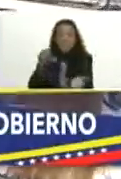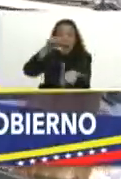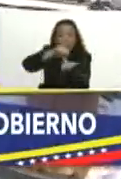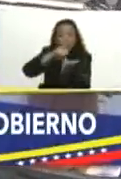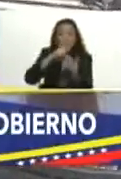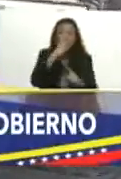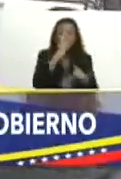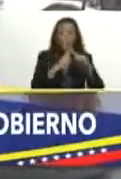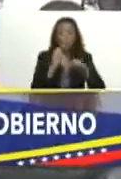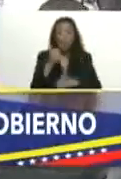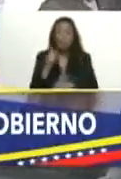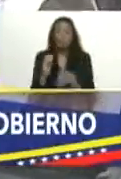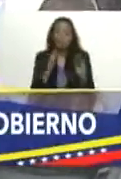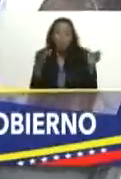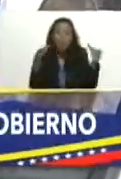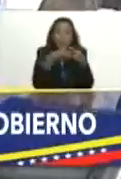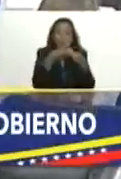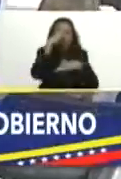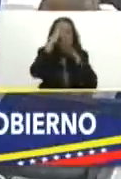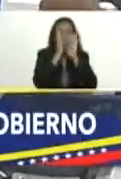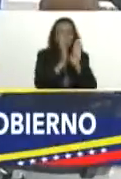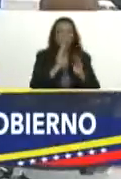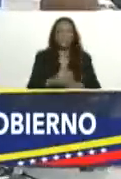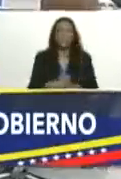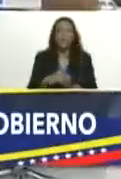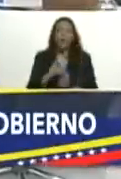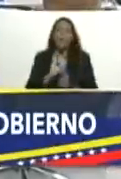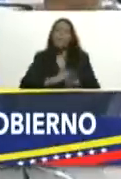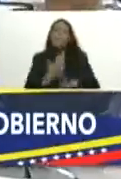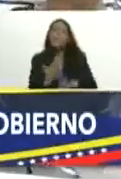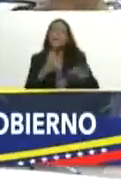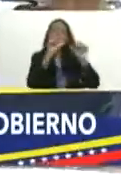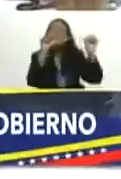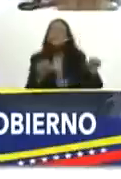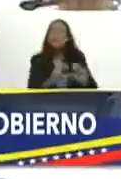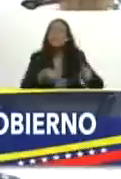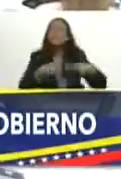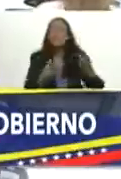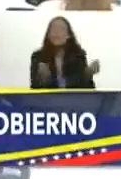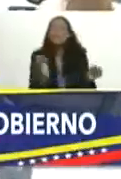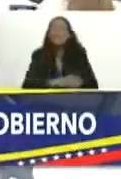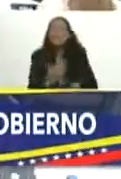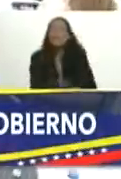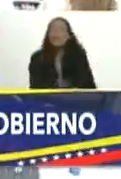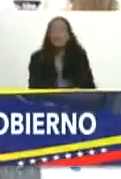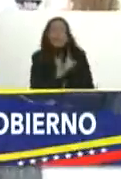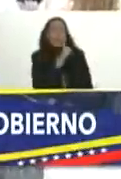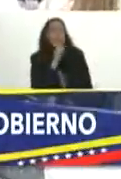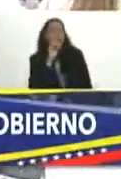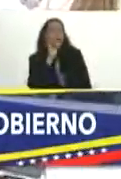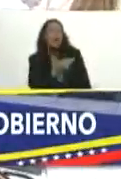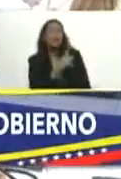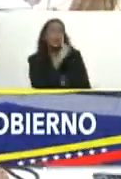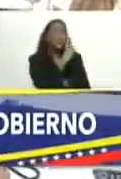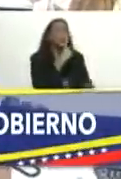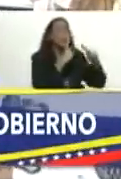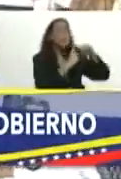del 1x10 del buen gobierno. ¿Por qué 1x10? ¿Por qué se llama el 1x10?